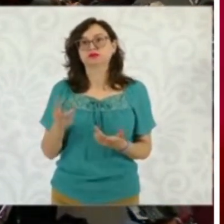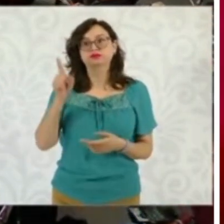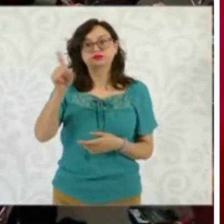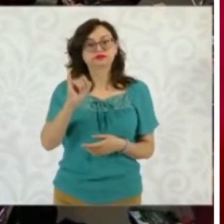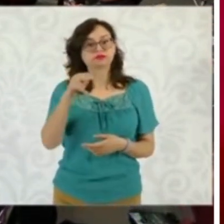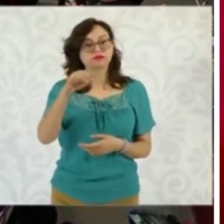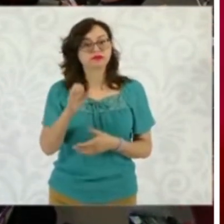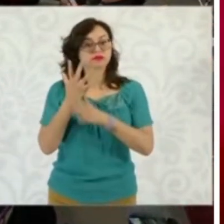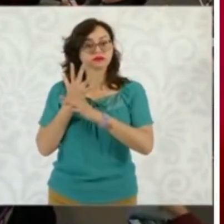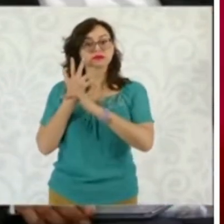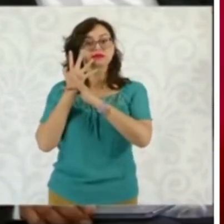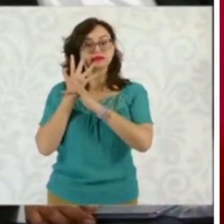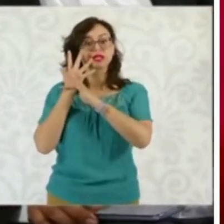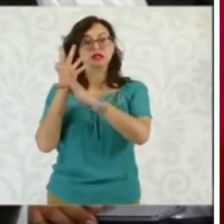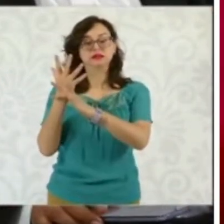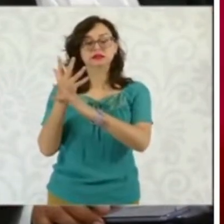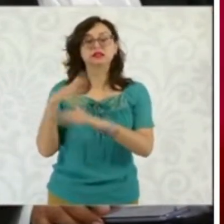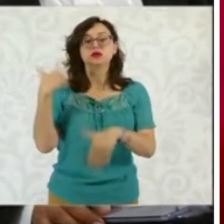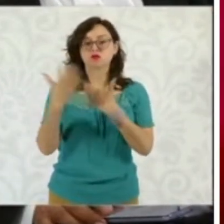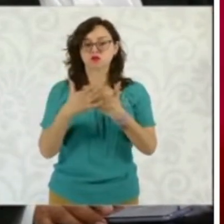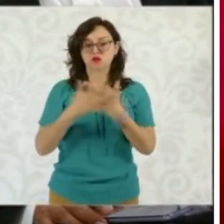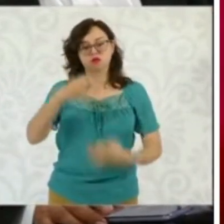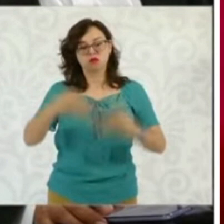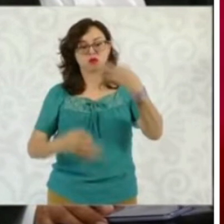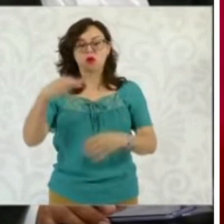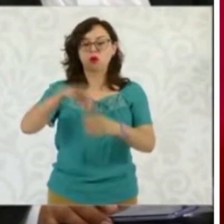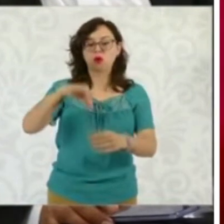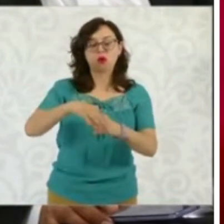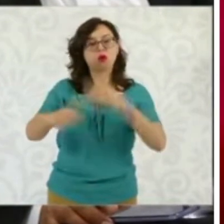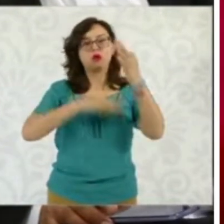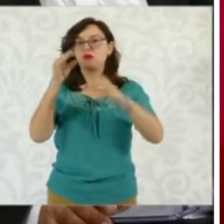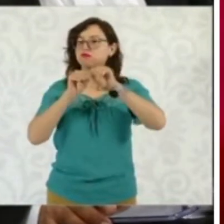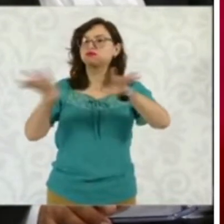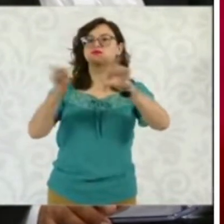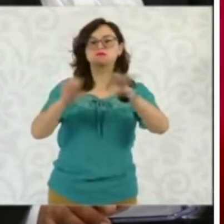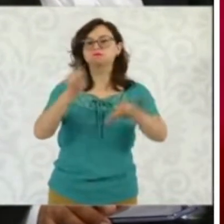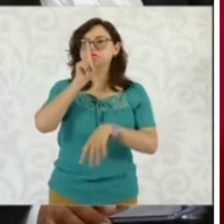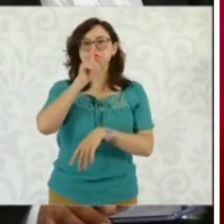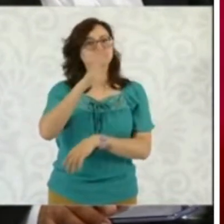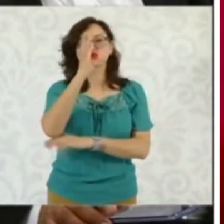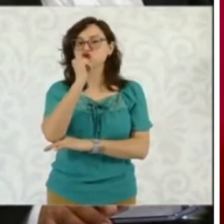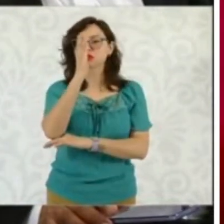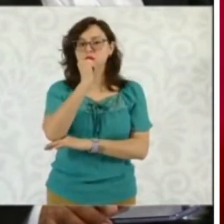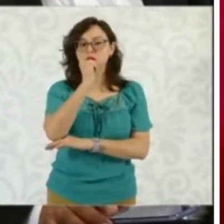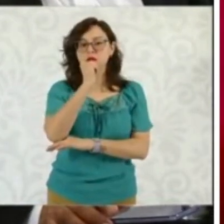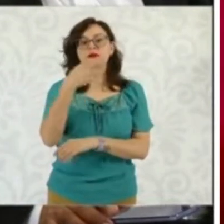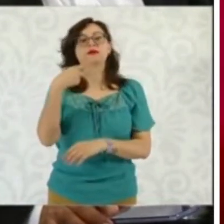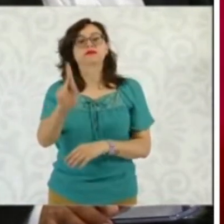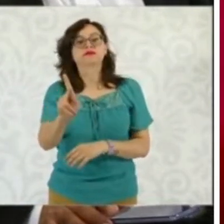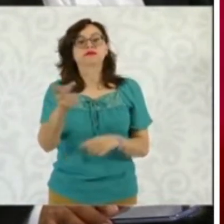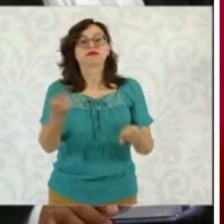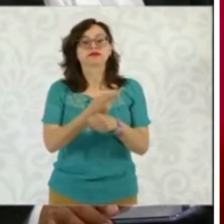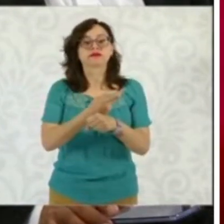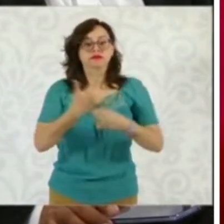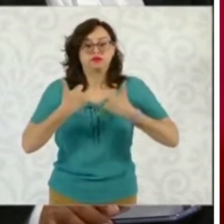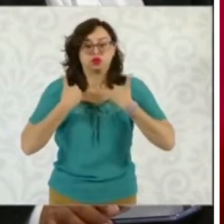sobre la elección judicial 2025, pero tal vez, reitero una vez el tema de los jóvenes, el medio